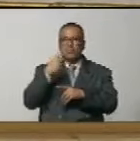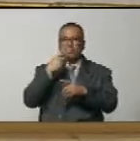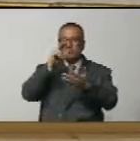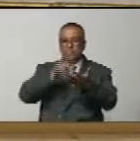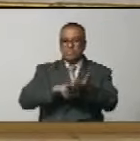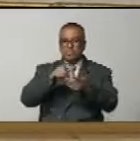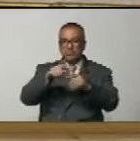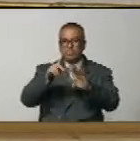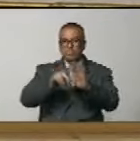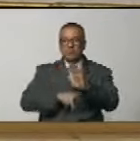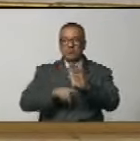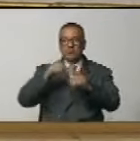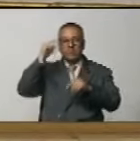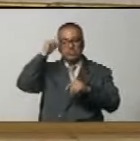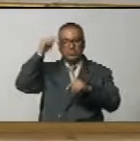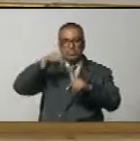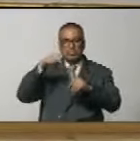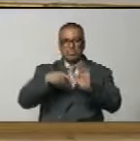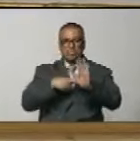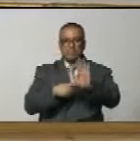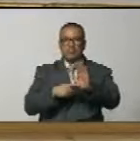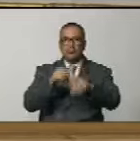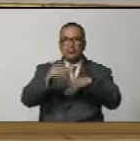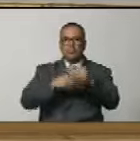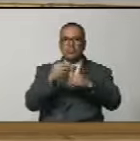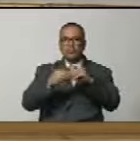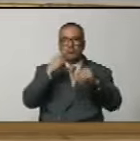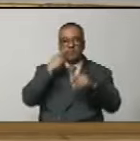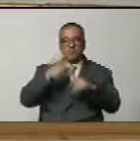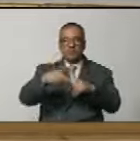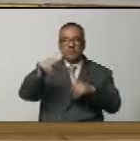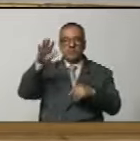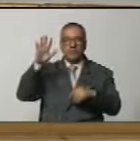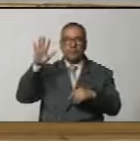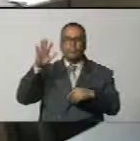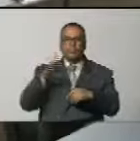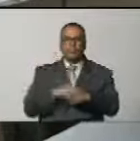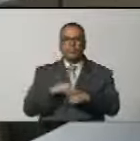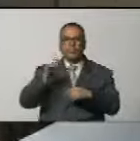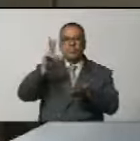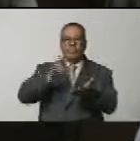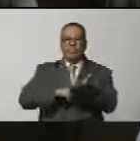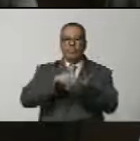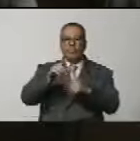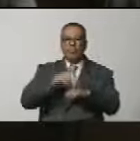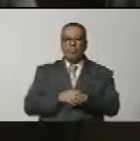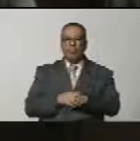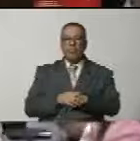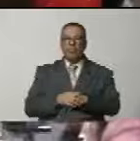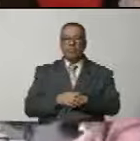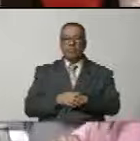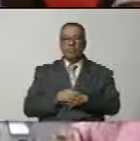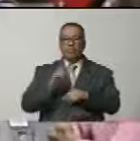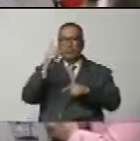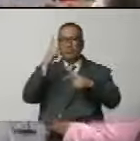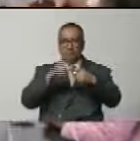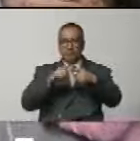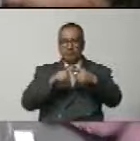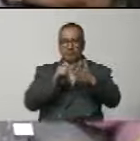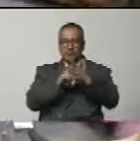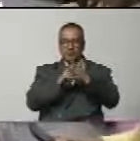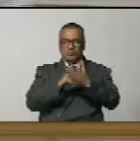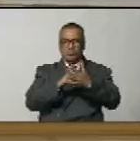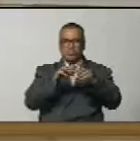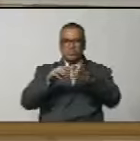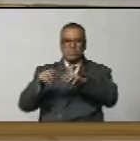a favor del proyecto de orden del día presentado, sirvanse a manifestarlo con la salida de costumbre. Queda aprobado. Primer punto del orden del